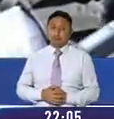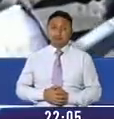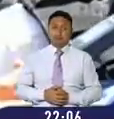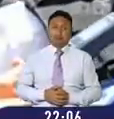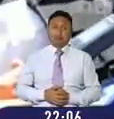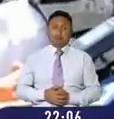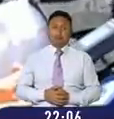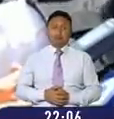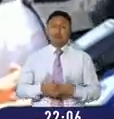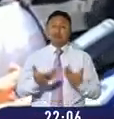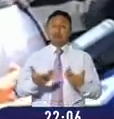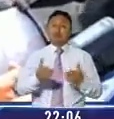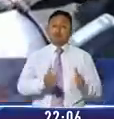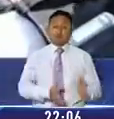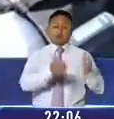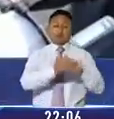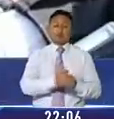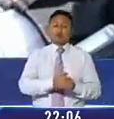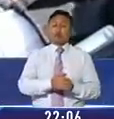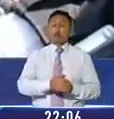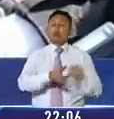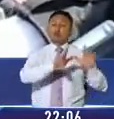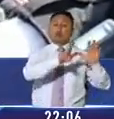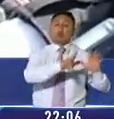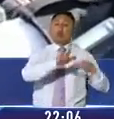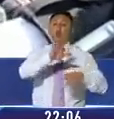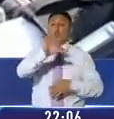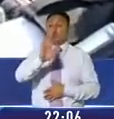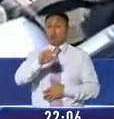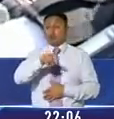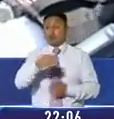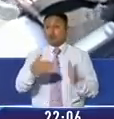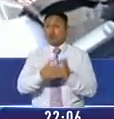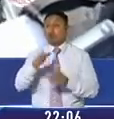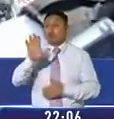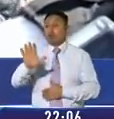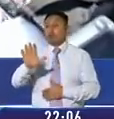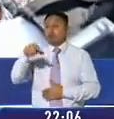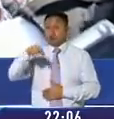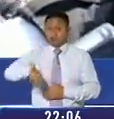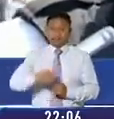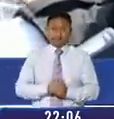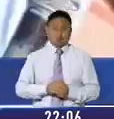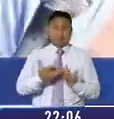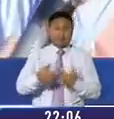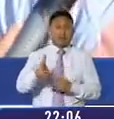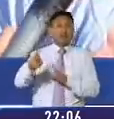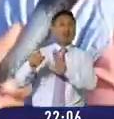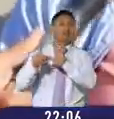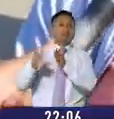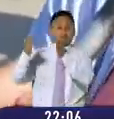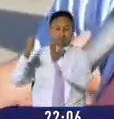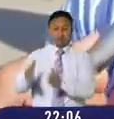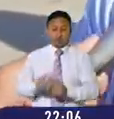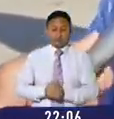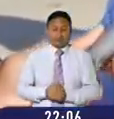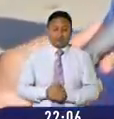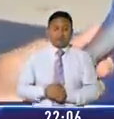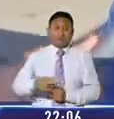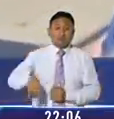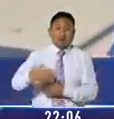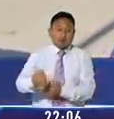entre el pabellón 9 y 8 contra el 5, pero también existen en el pabellón 6. De verdad que no lo dicen nada.